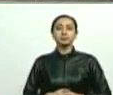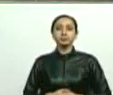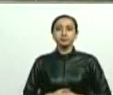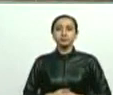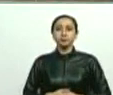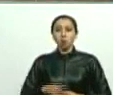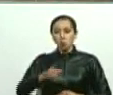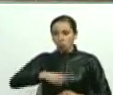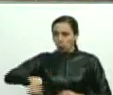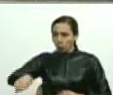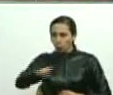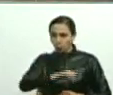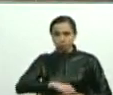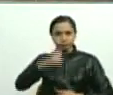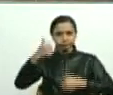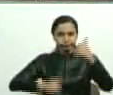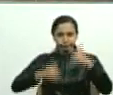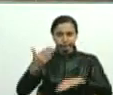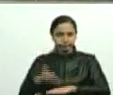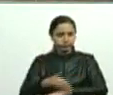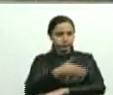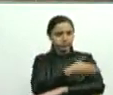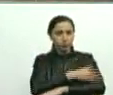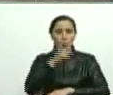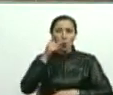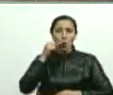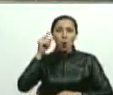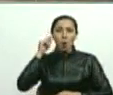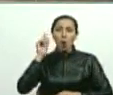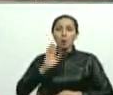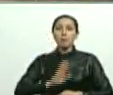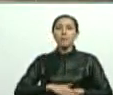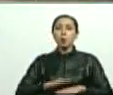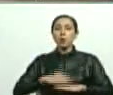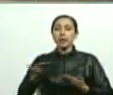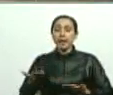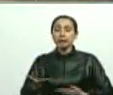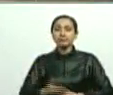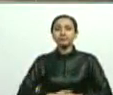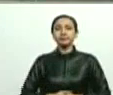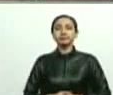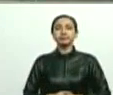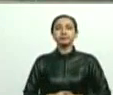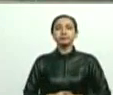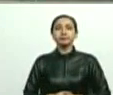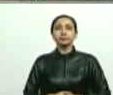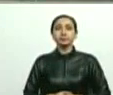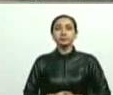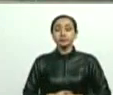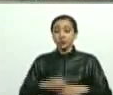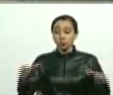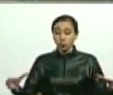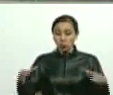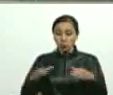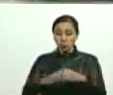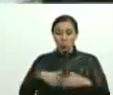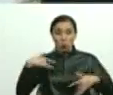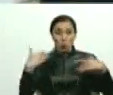Ustedes son precandidatos y precandidatas porque en una jornada hermosa,